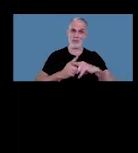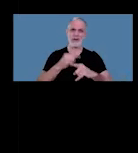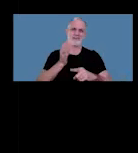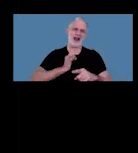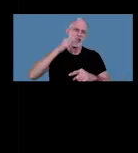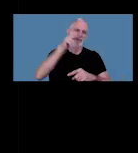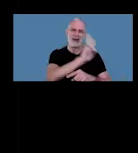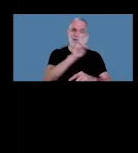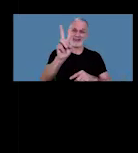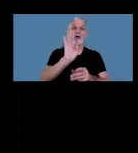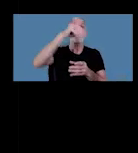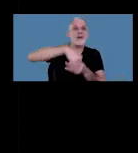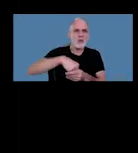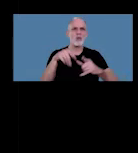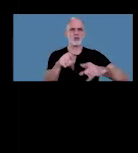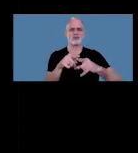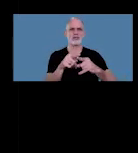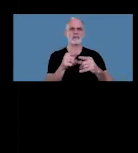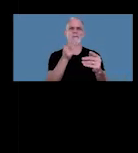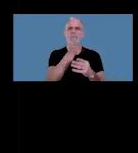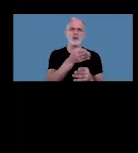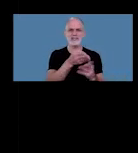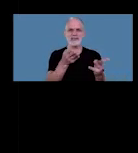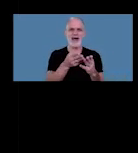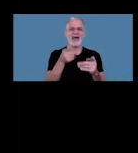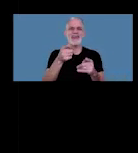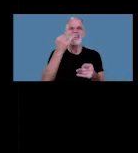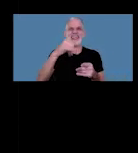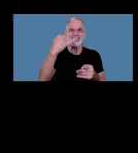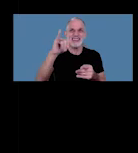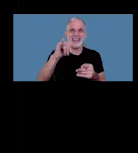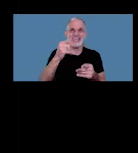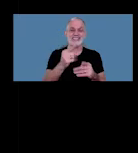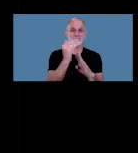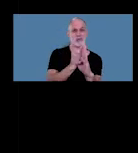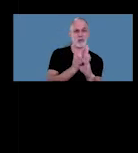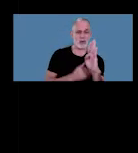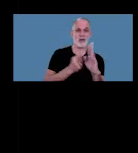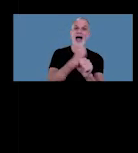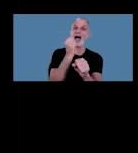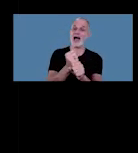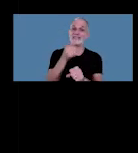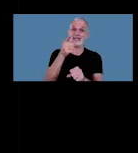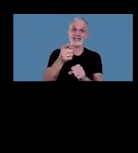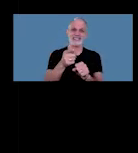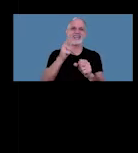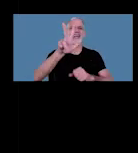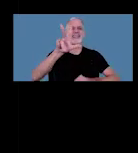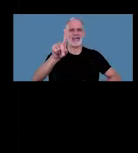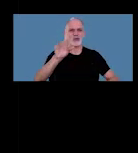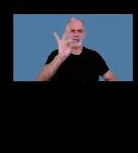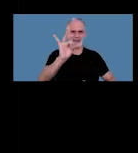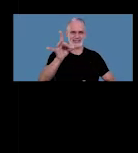2022, incluyendo la proporción de intereses devengados hasta ese 31 de